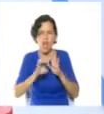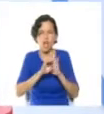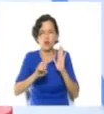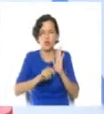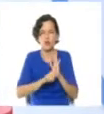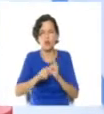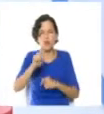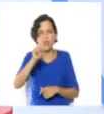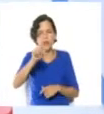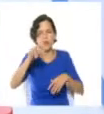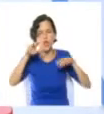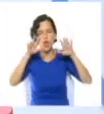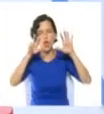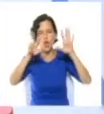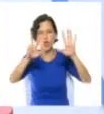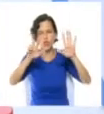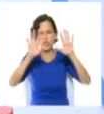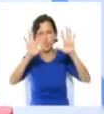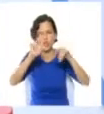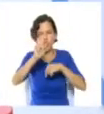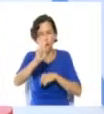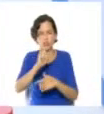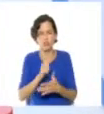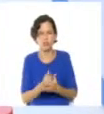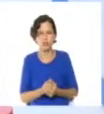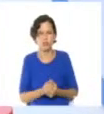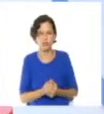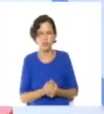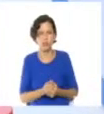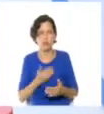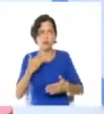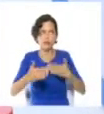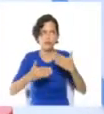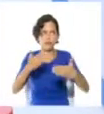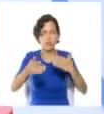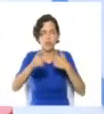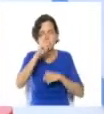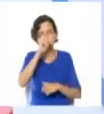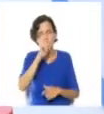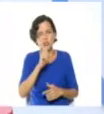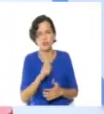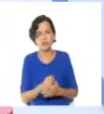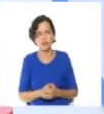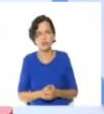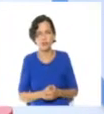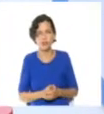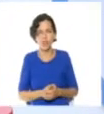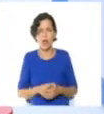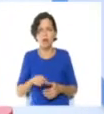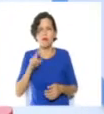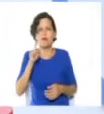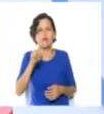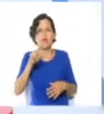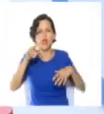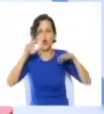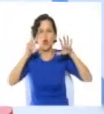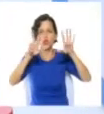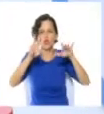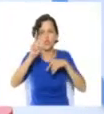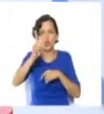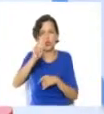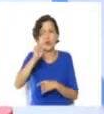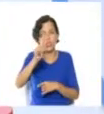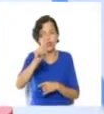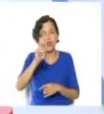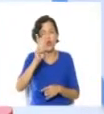de 1811. Pasan los años y específicamente en 1821, 2